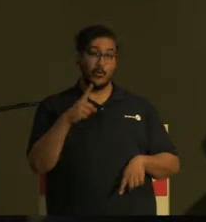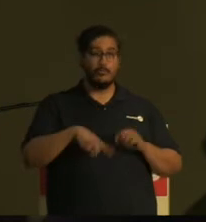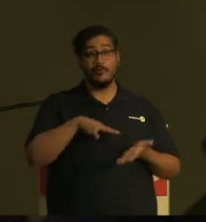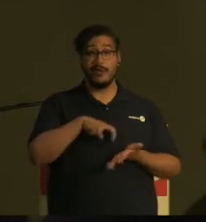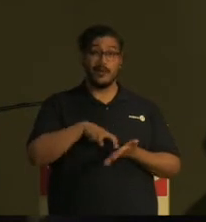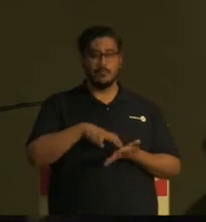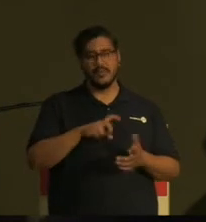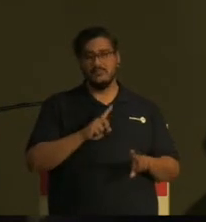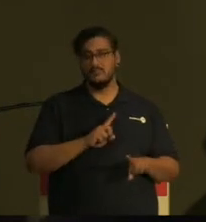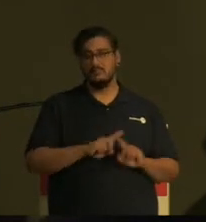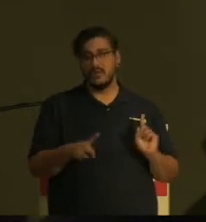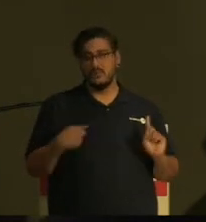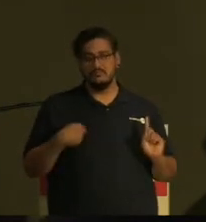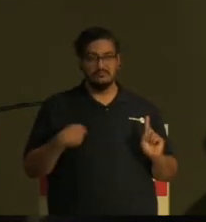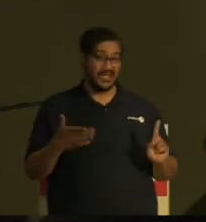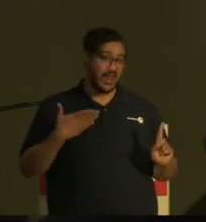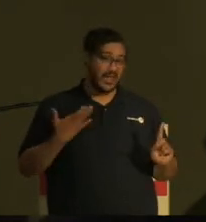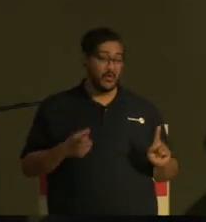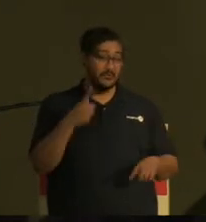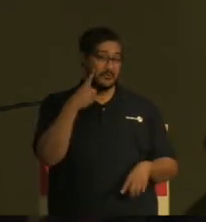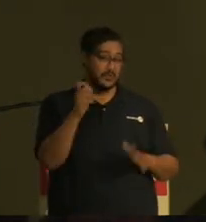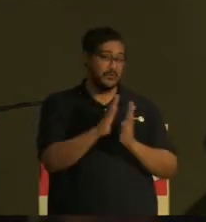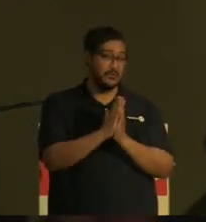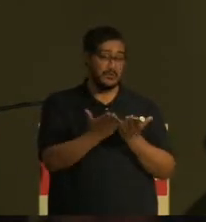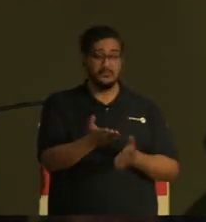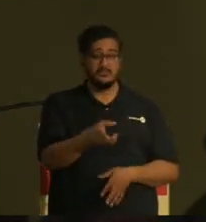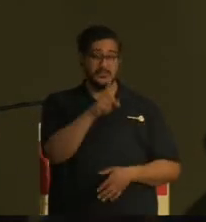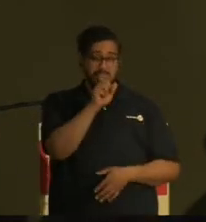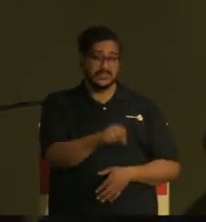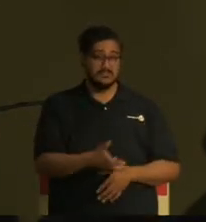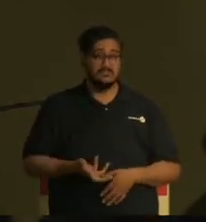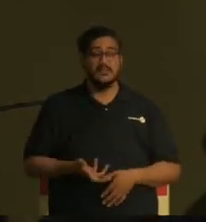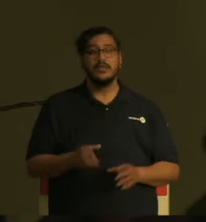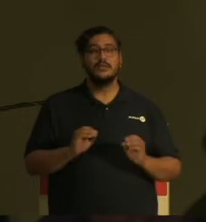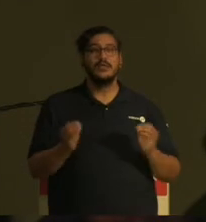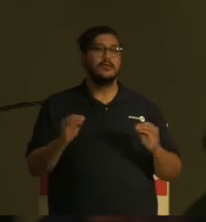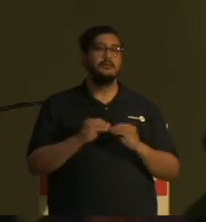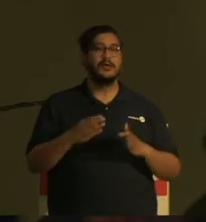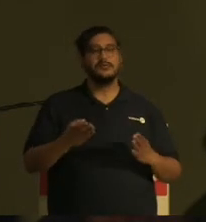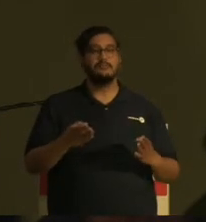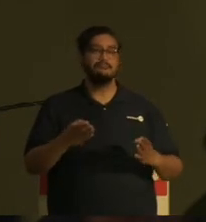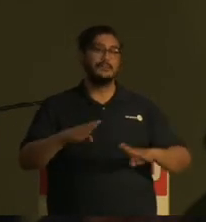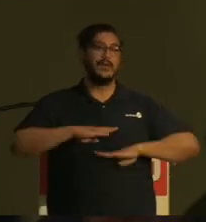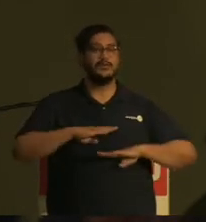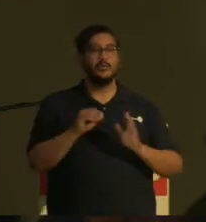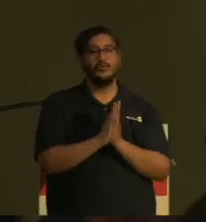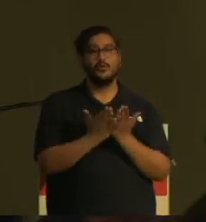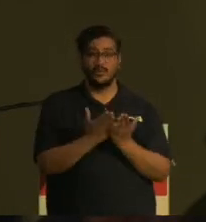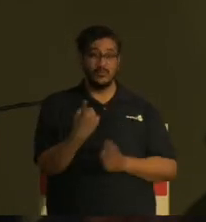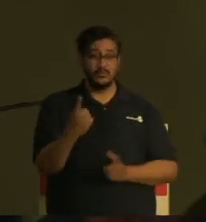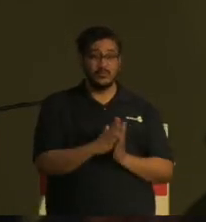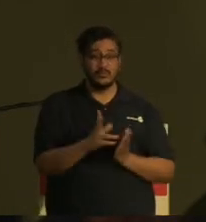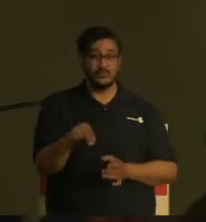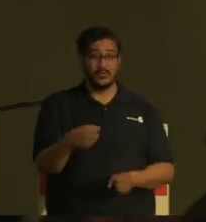alegro pues porque el libro sigue vigente y no hay nada más agradable para un autor que un libro 30 años después